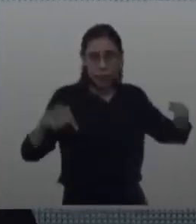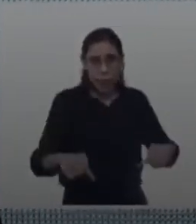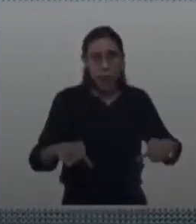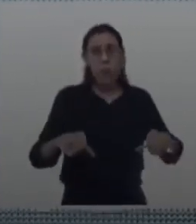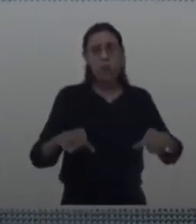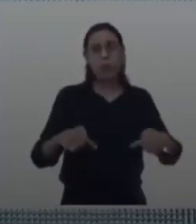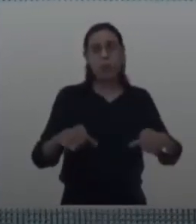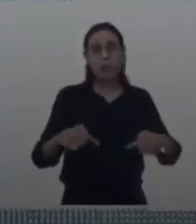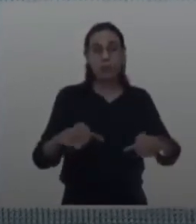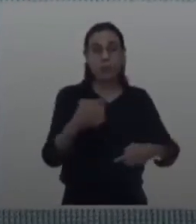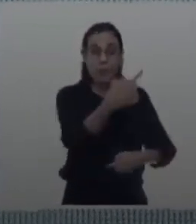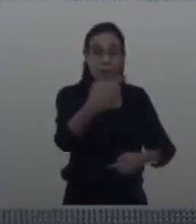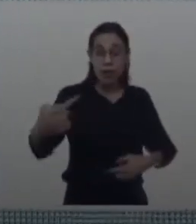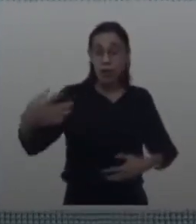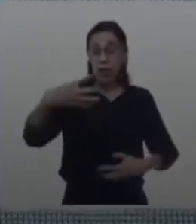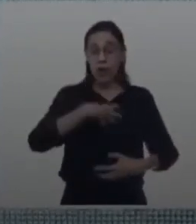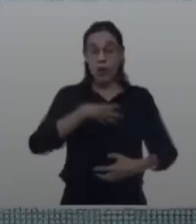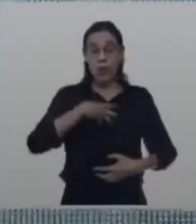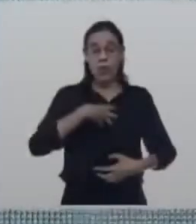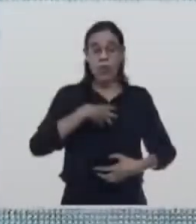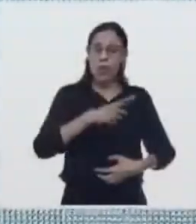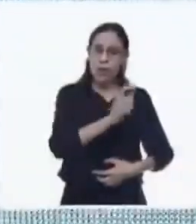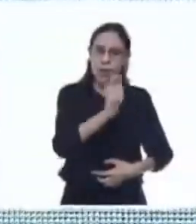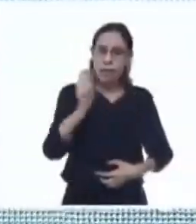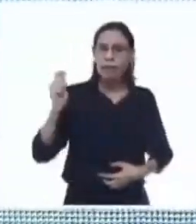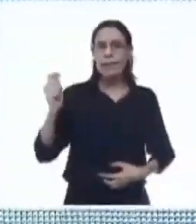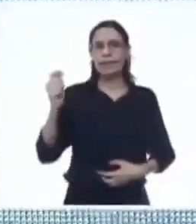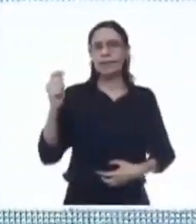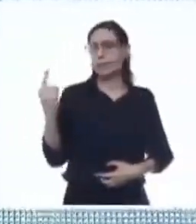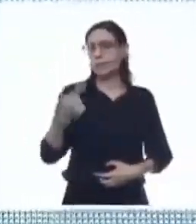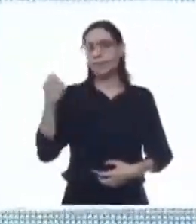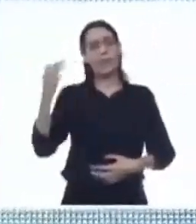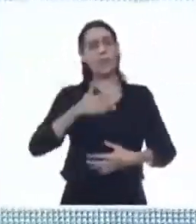depositaron su esperanza y su confianza en nosotros.